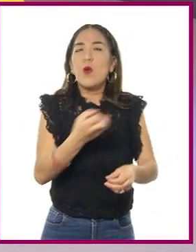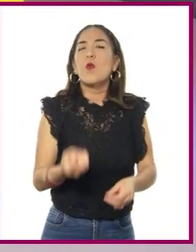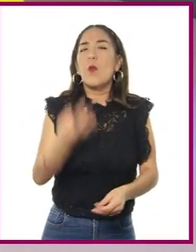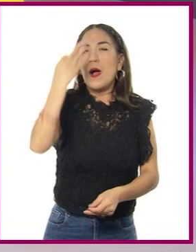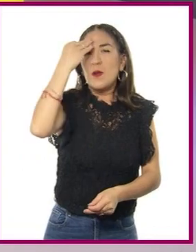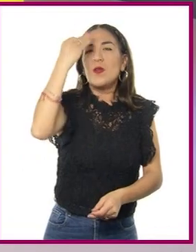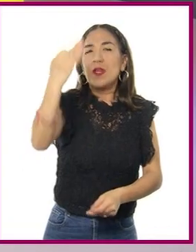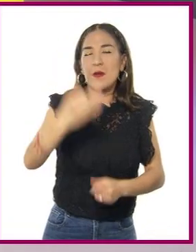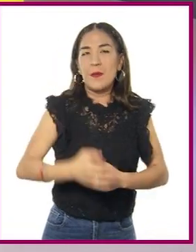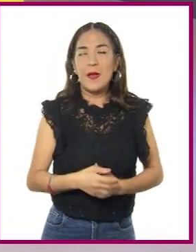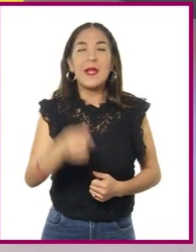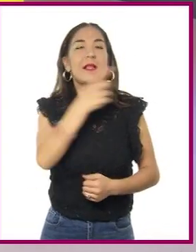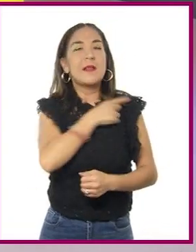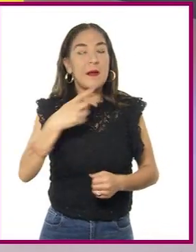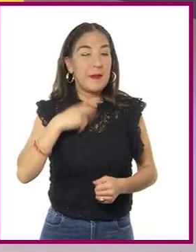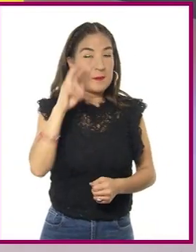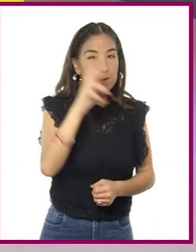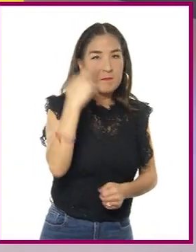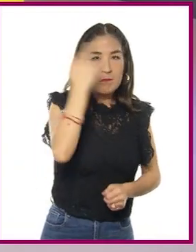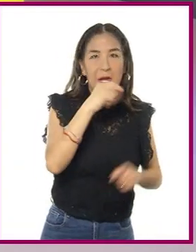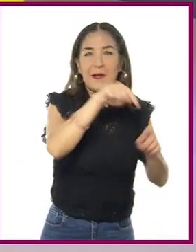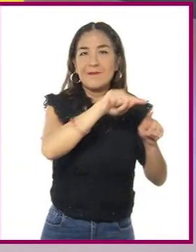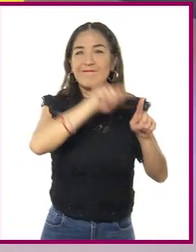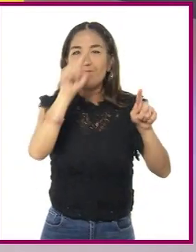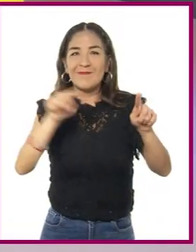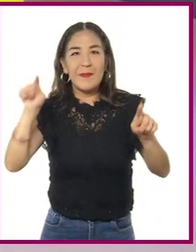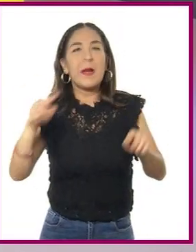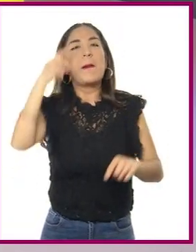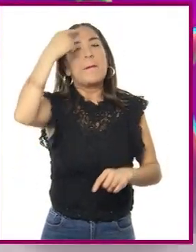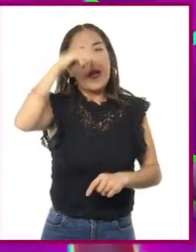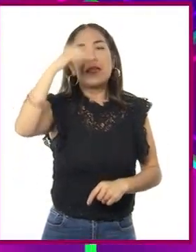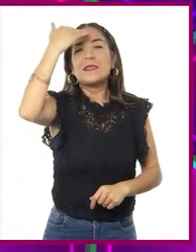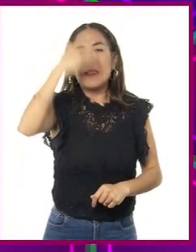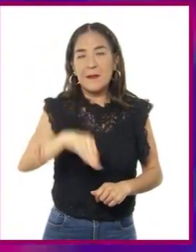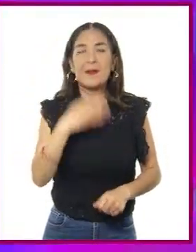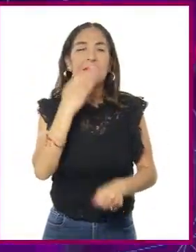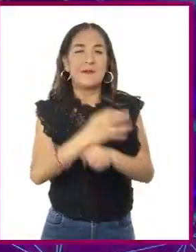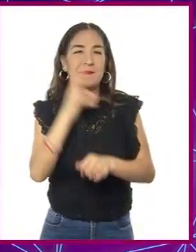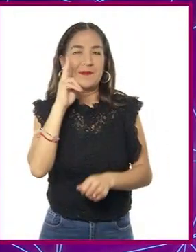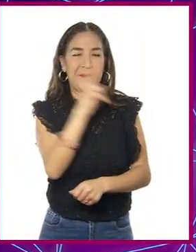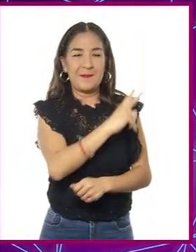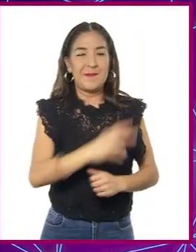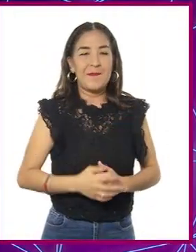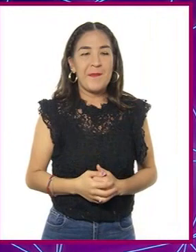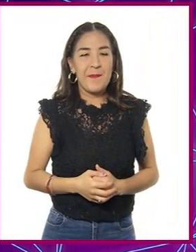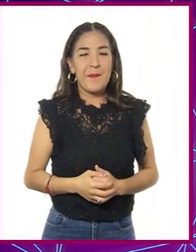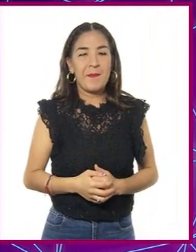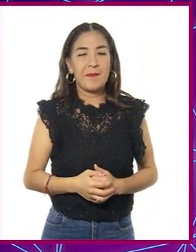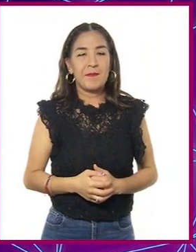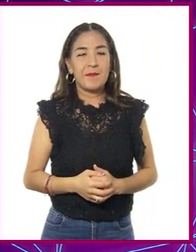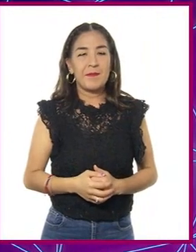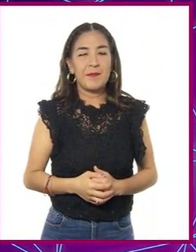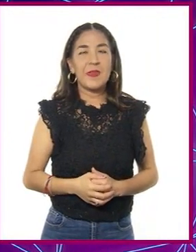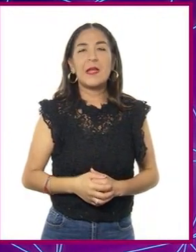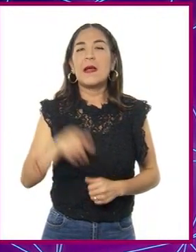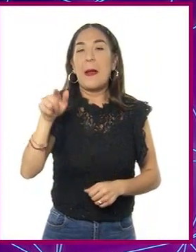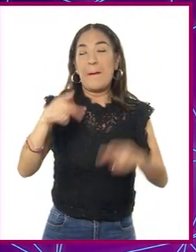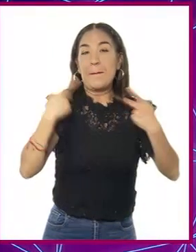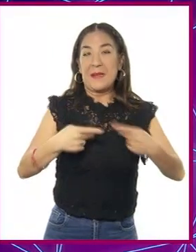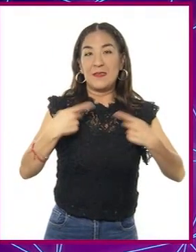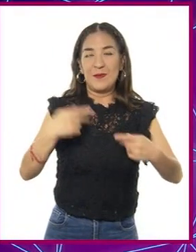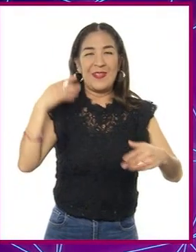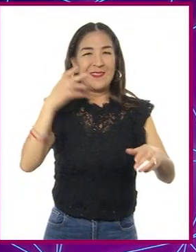que verificar en la gráfica para saberlo. Entonces, adelante. Se registraron los datos de la presión del